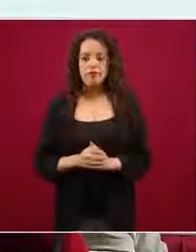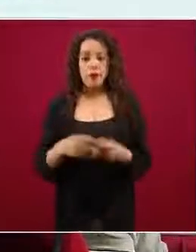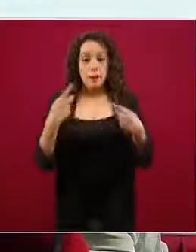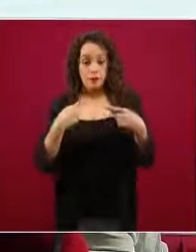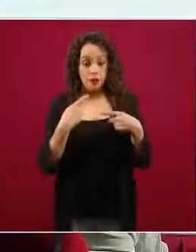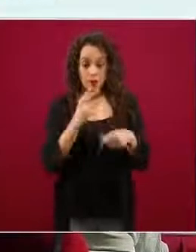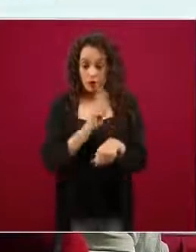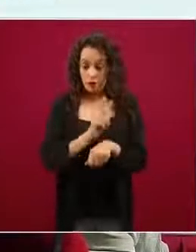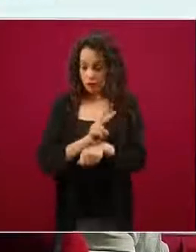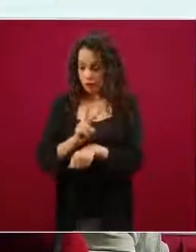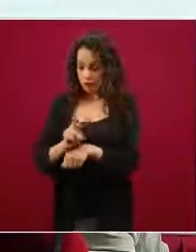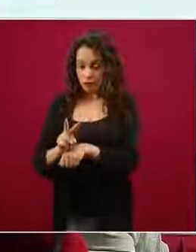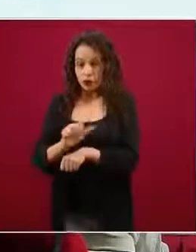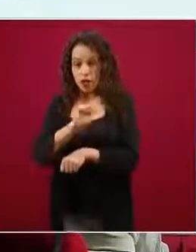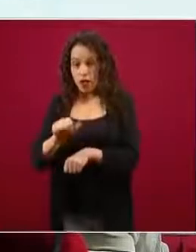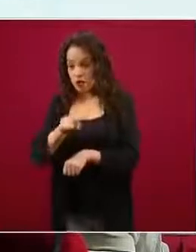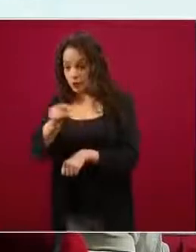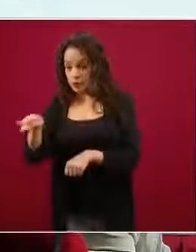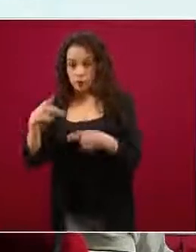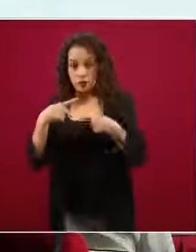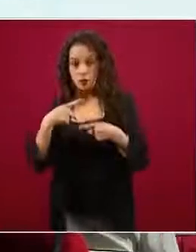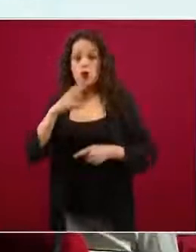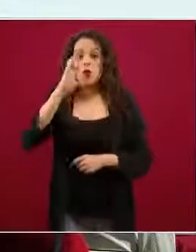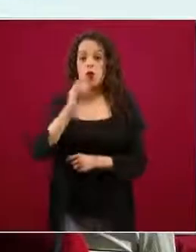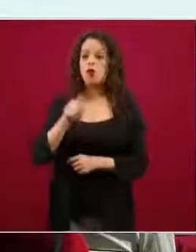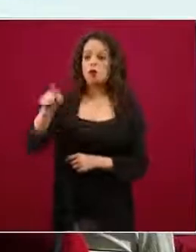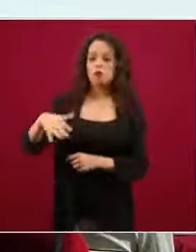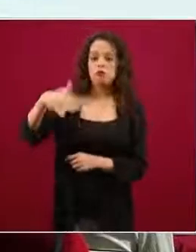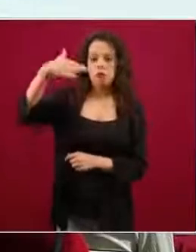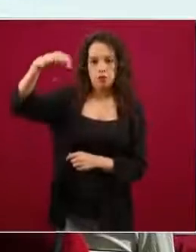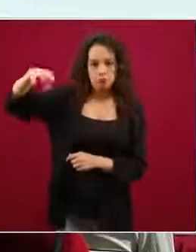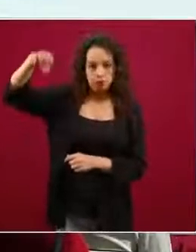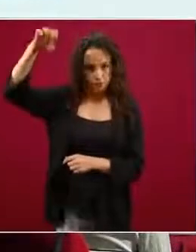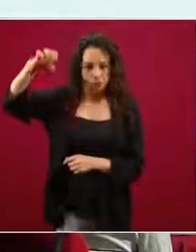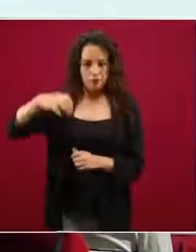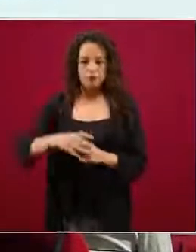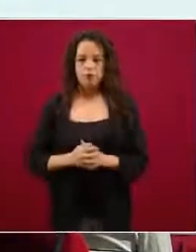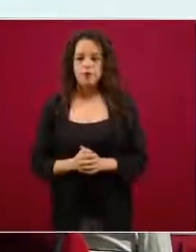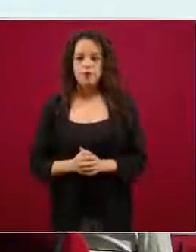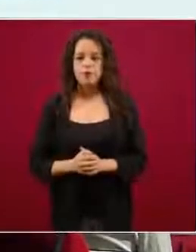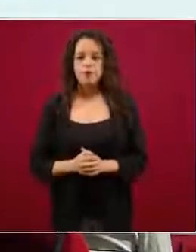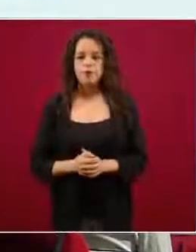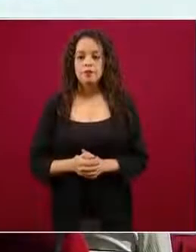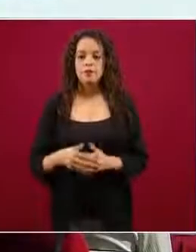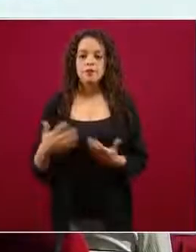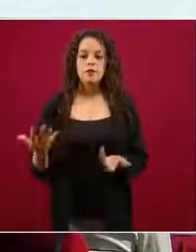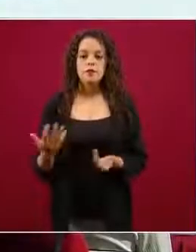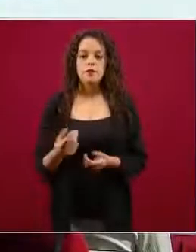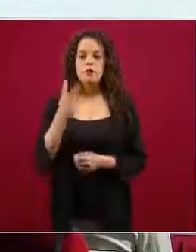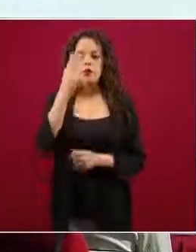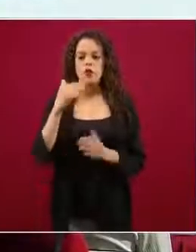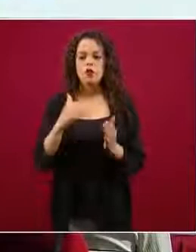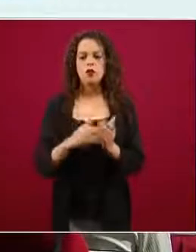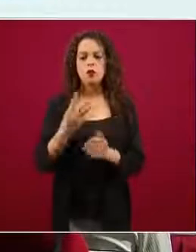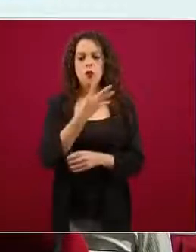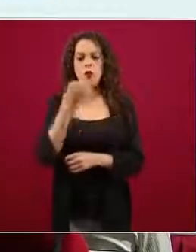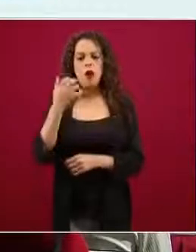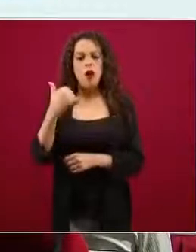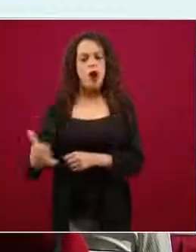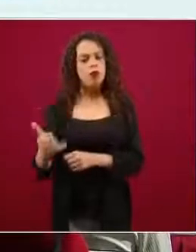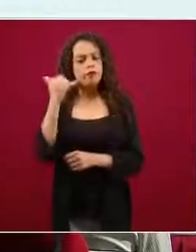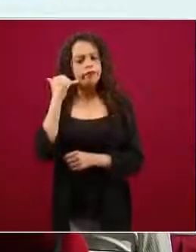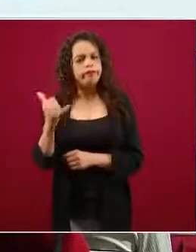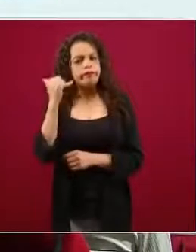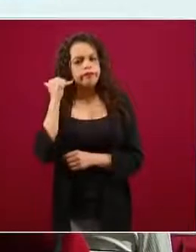en adultos mayores. ¿Qué es lo que hemos visto? La línea de la vida en el último mes recibió 2,400 llamadas y de